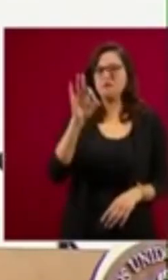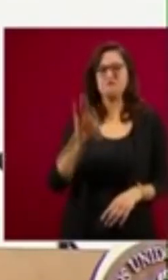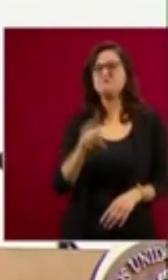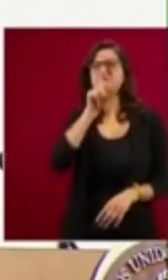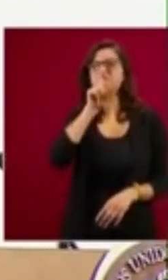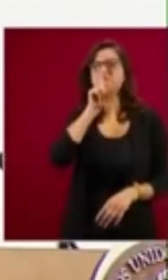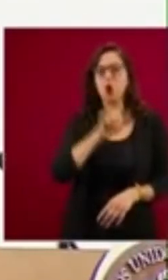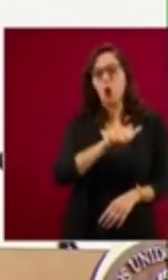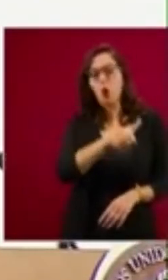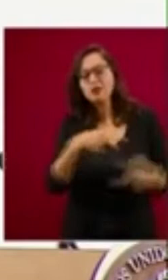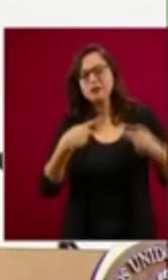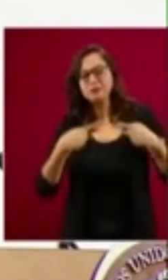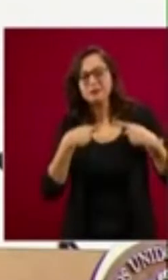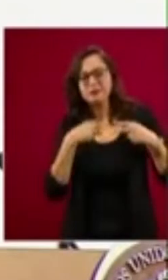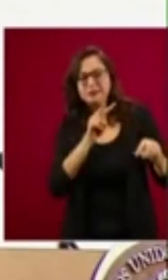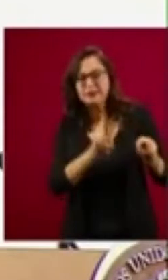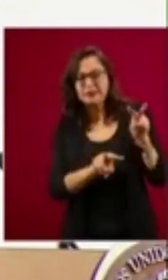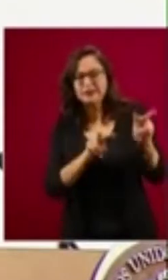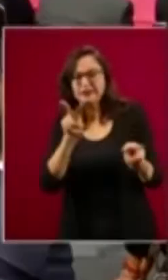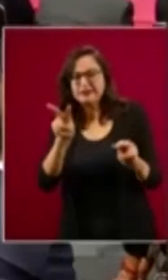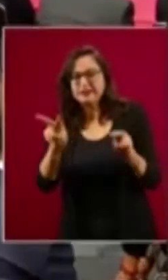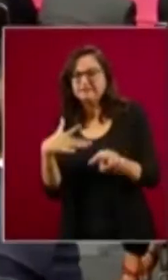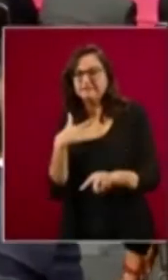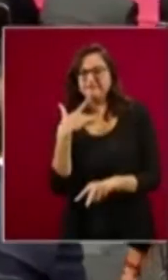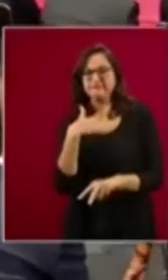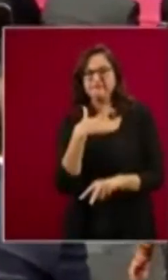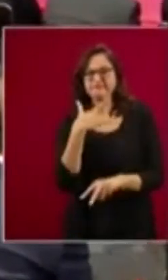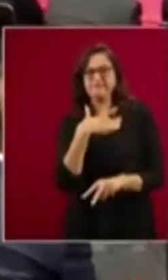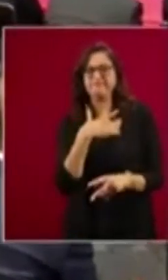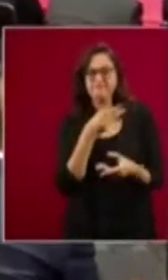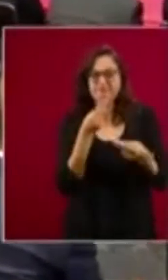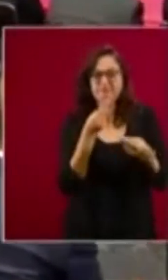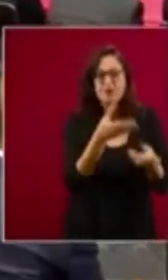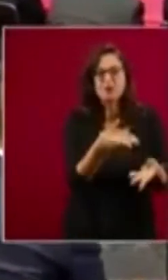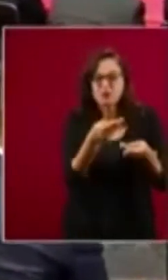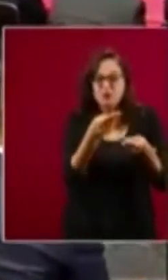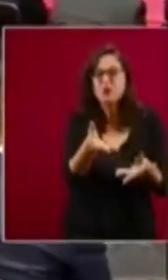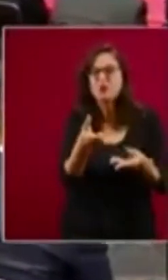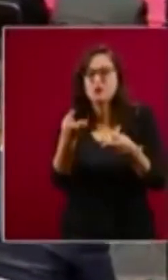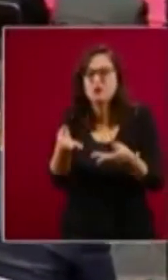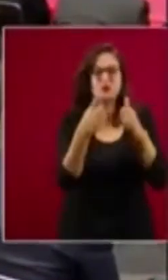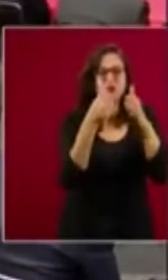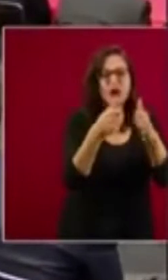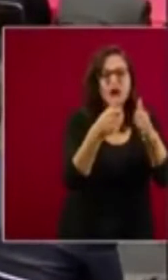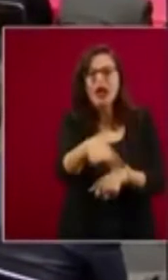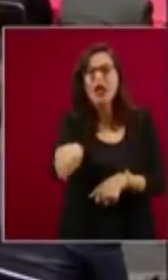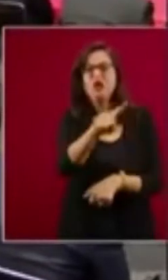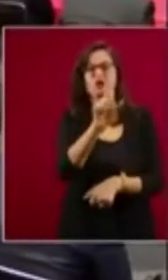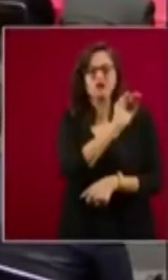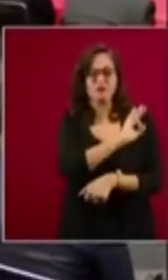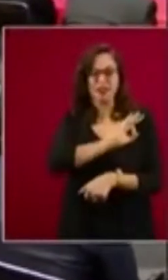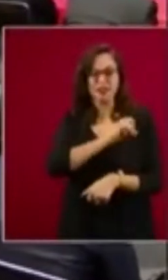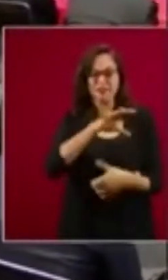siendo de alguna manera los resultados después, por ejemplo, de procesos electorales en donde las